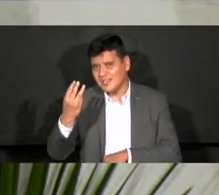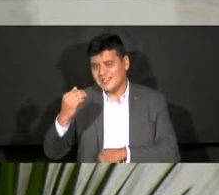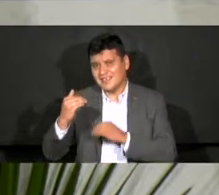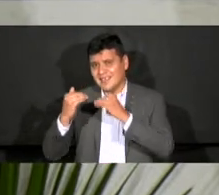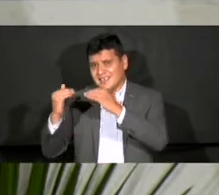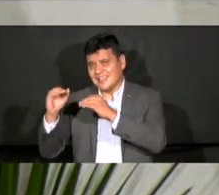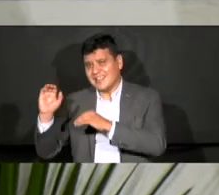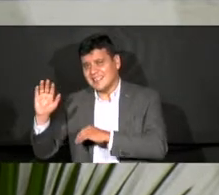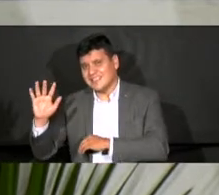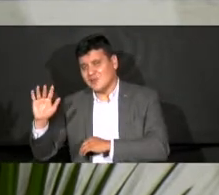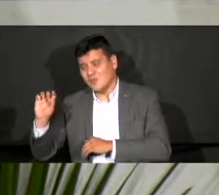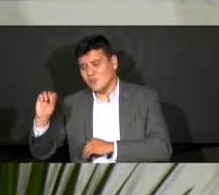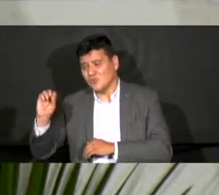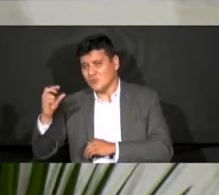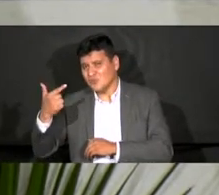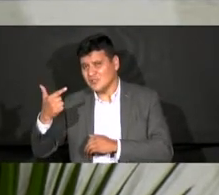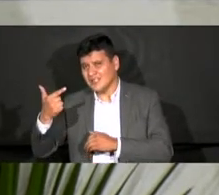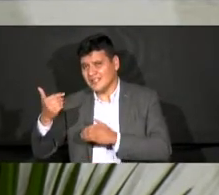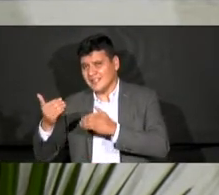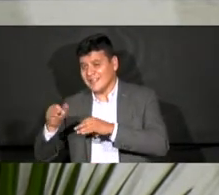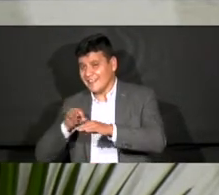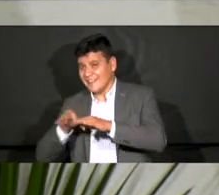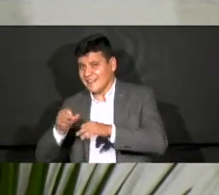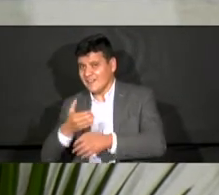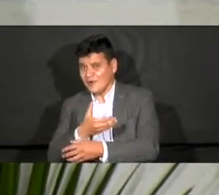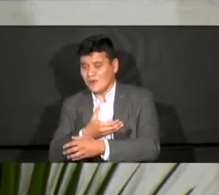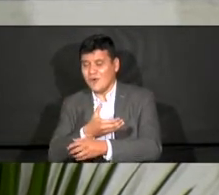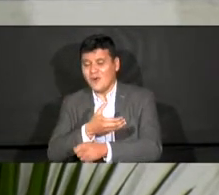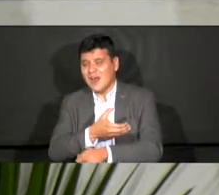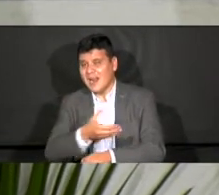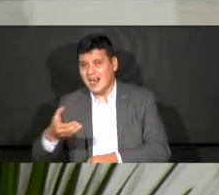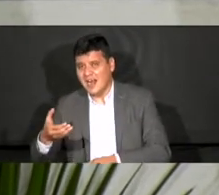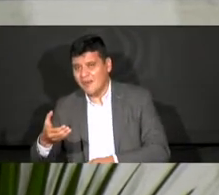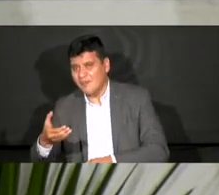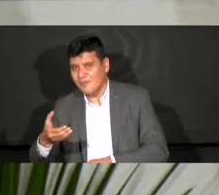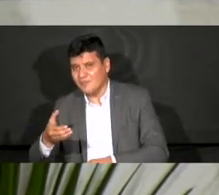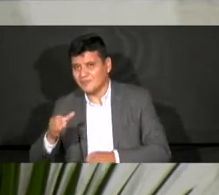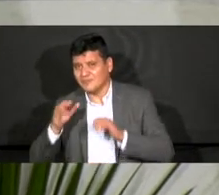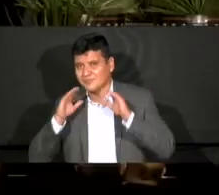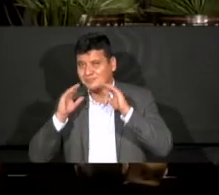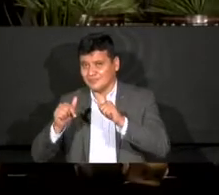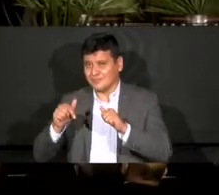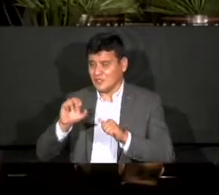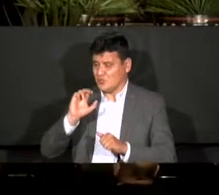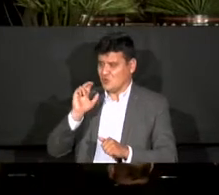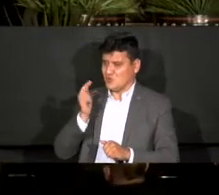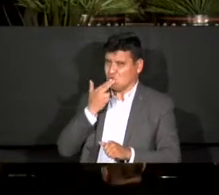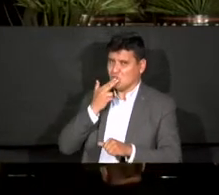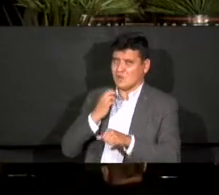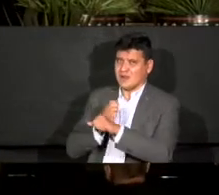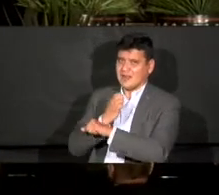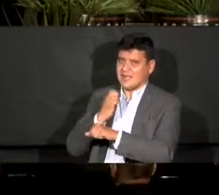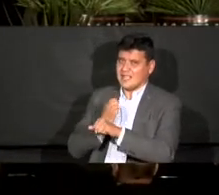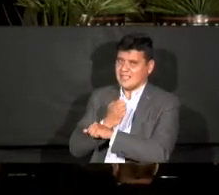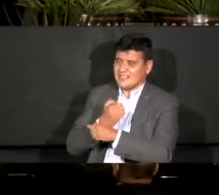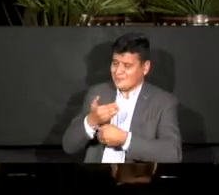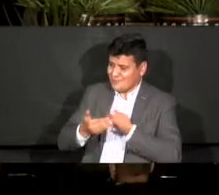La aportación que hace el subsector agrícola en la entidad a valor de la producción